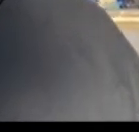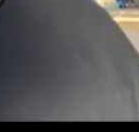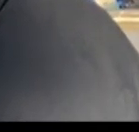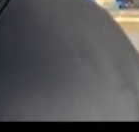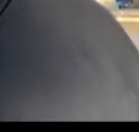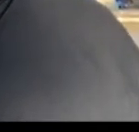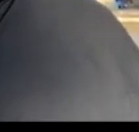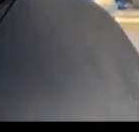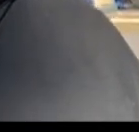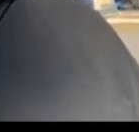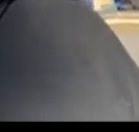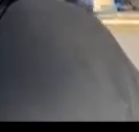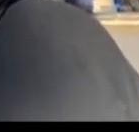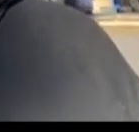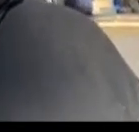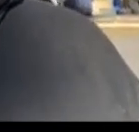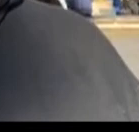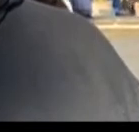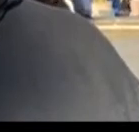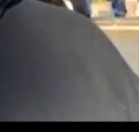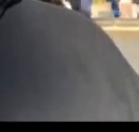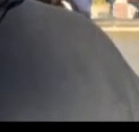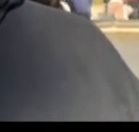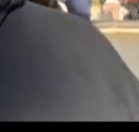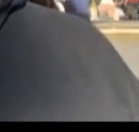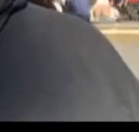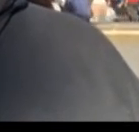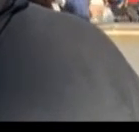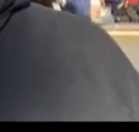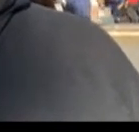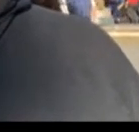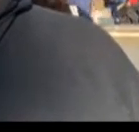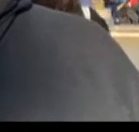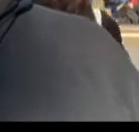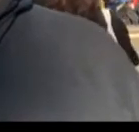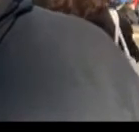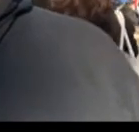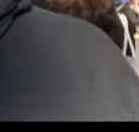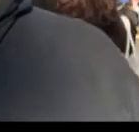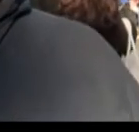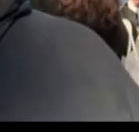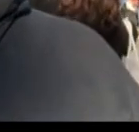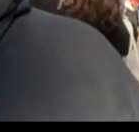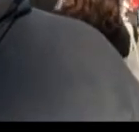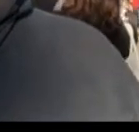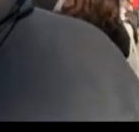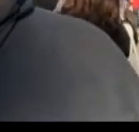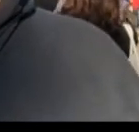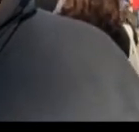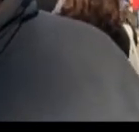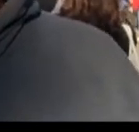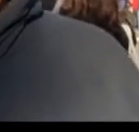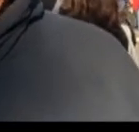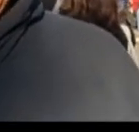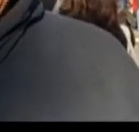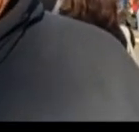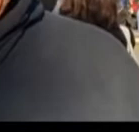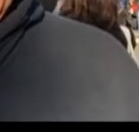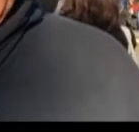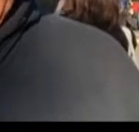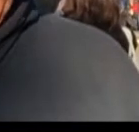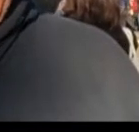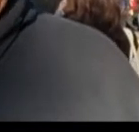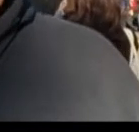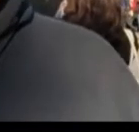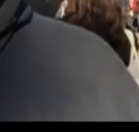la Universidad de Stanford, en Palo Alto, California. Y yo creo que este tipo de talleres responde